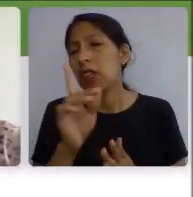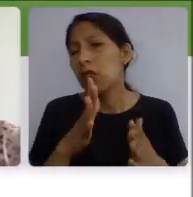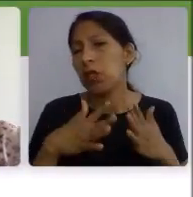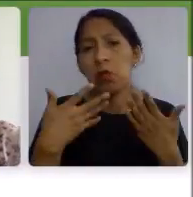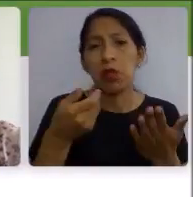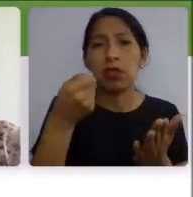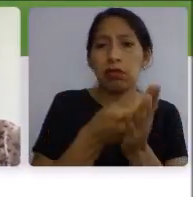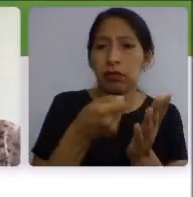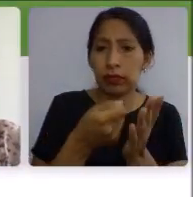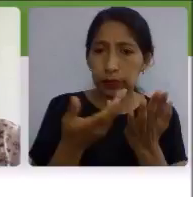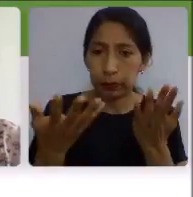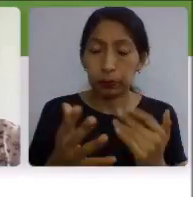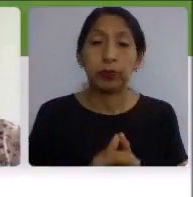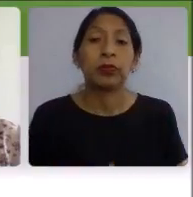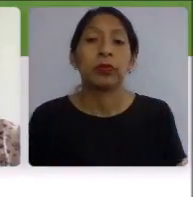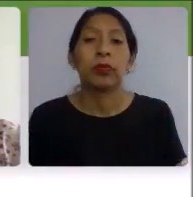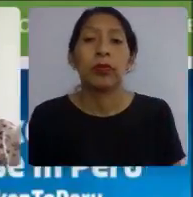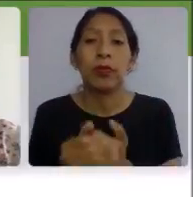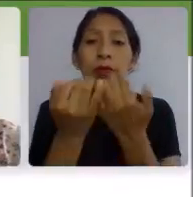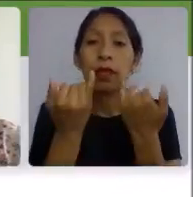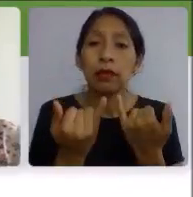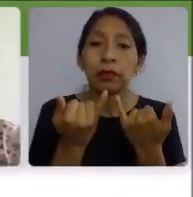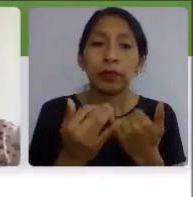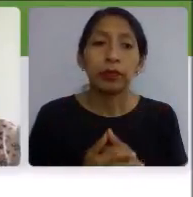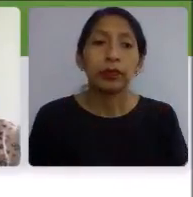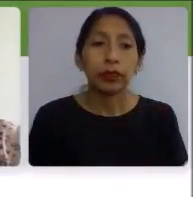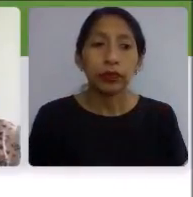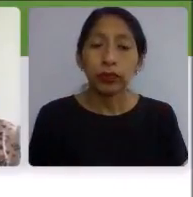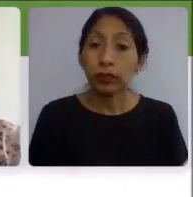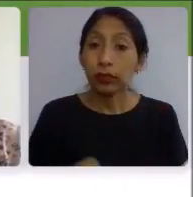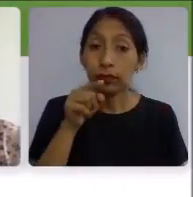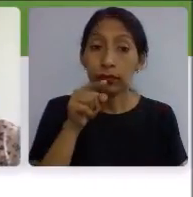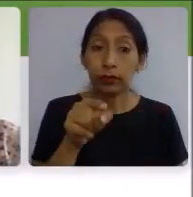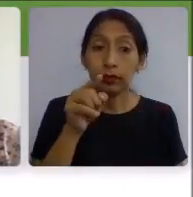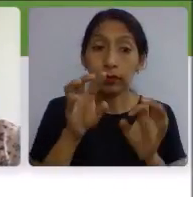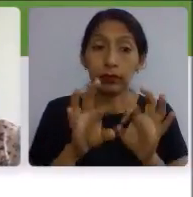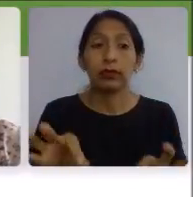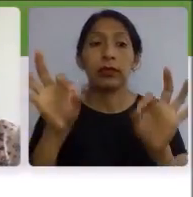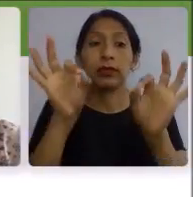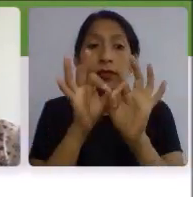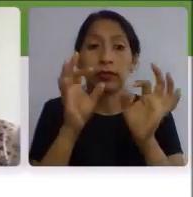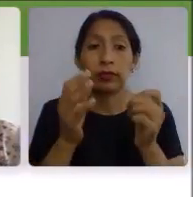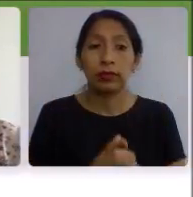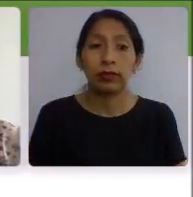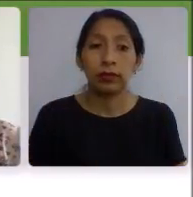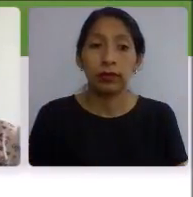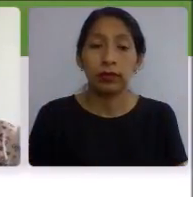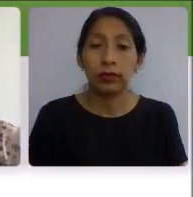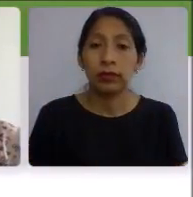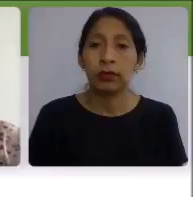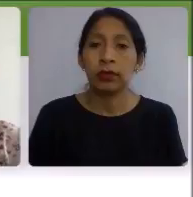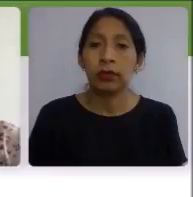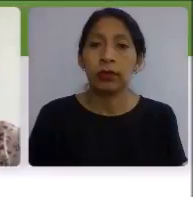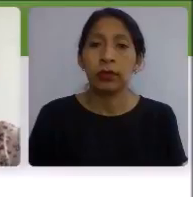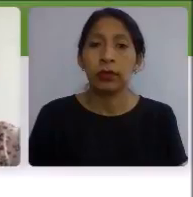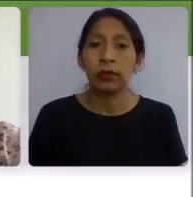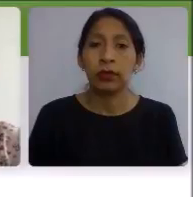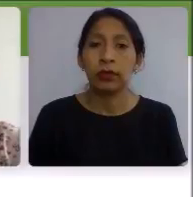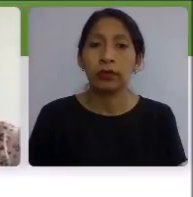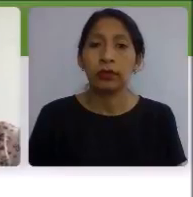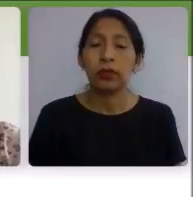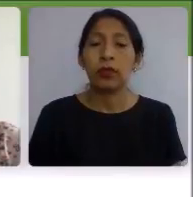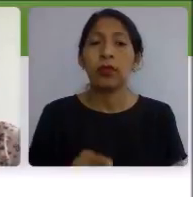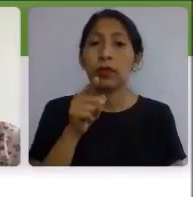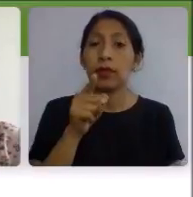contratar. Ahora, este punto también es importante, ¿no? En cuanto a los